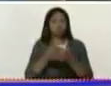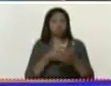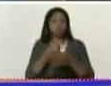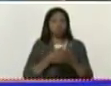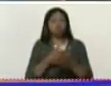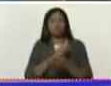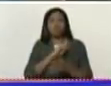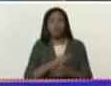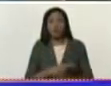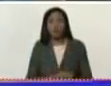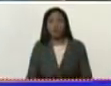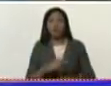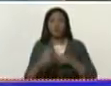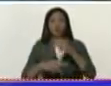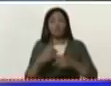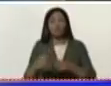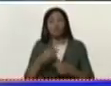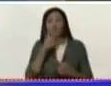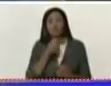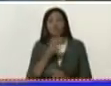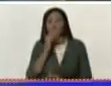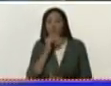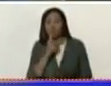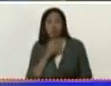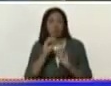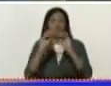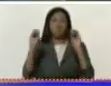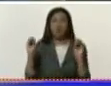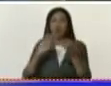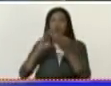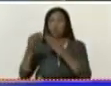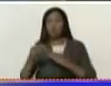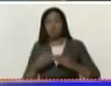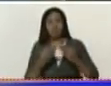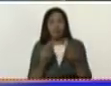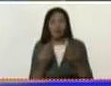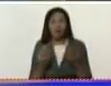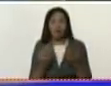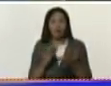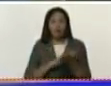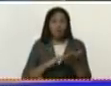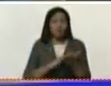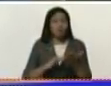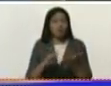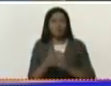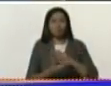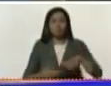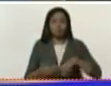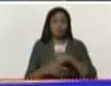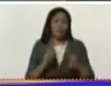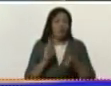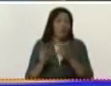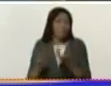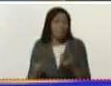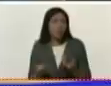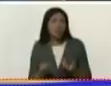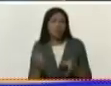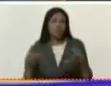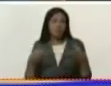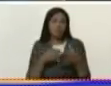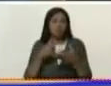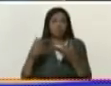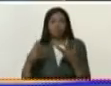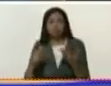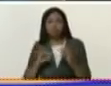bueno, son procesos que no son fáciles, porque es convocar la comunidad, resolver los conflictos que surgen a veces entre un grupo, el